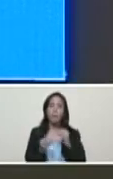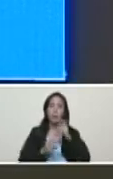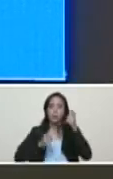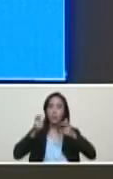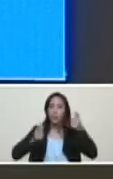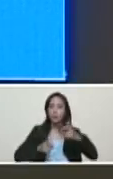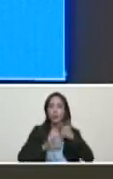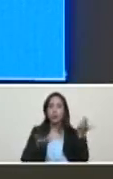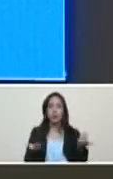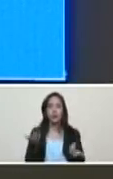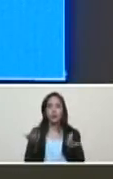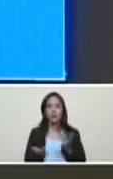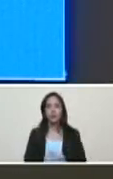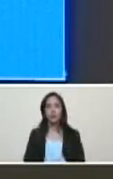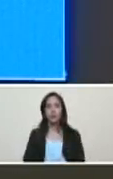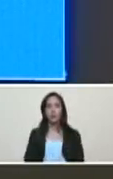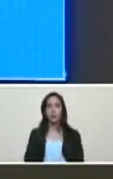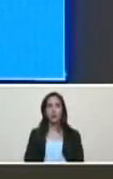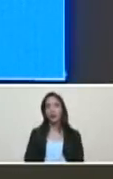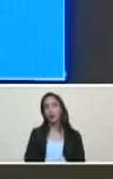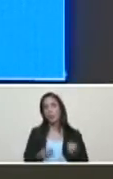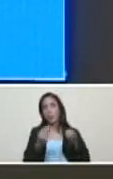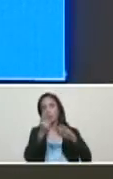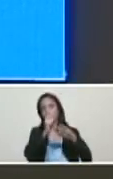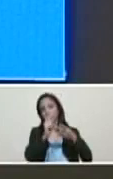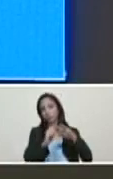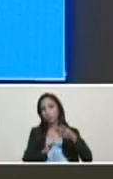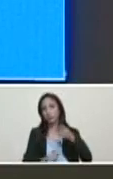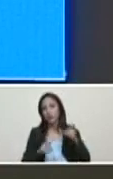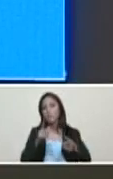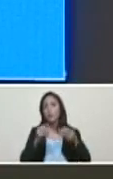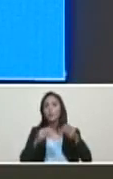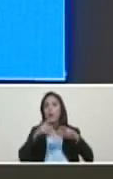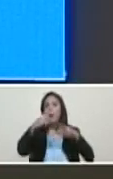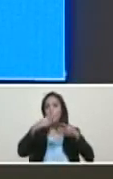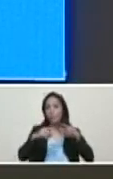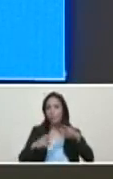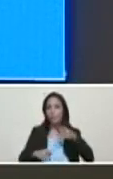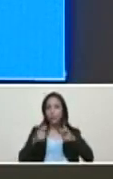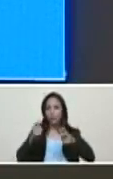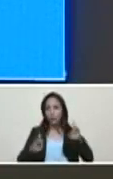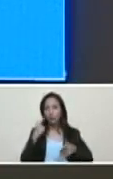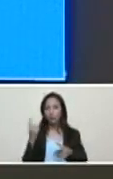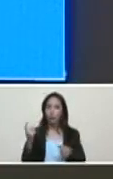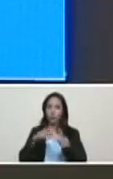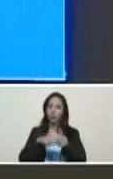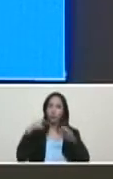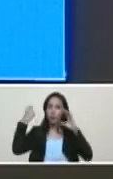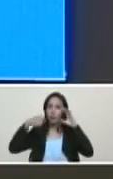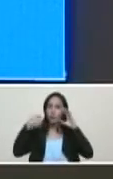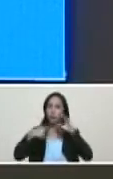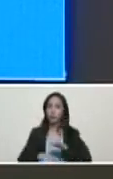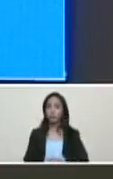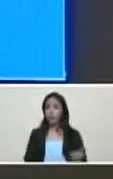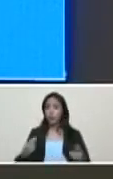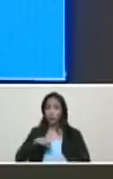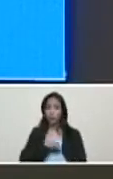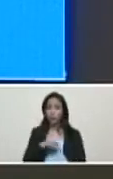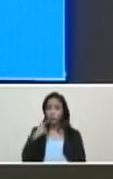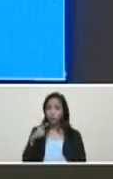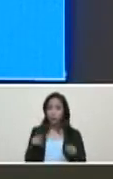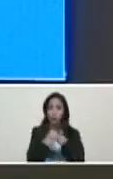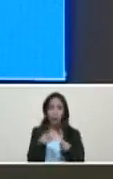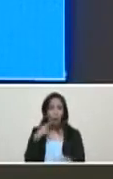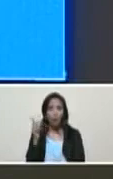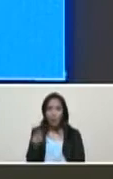Calzadilla, está Tania Díaz. Y así nosotros también, hacer